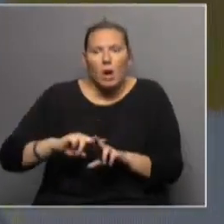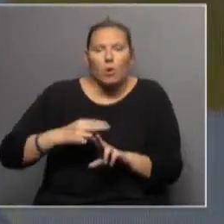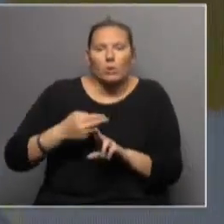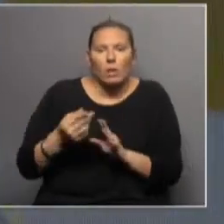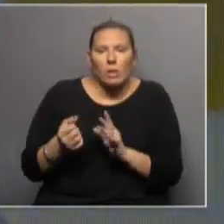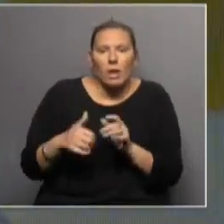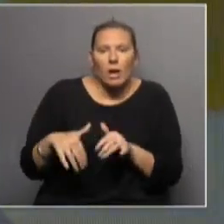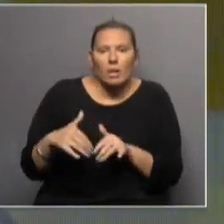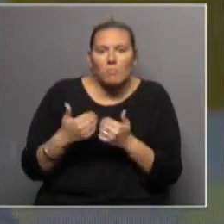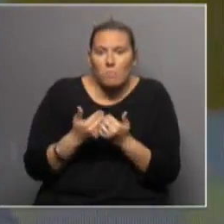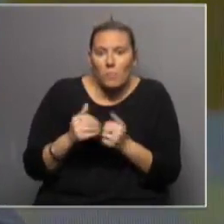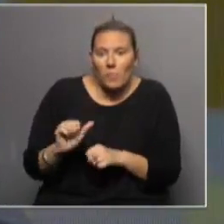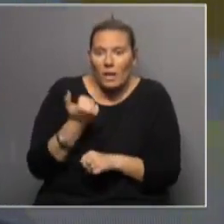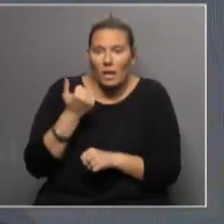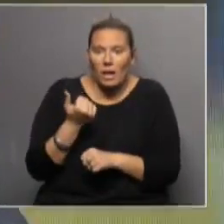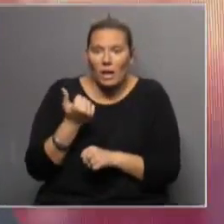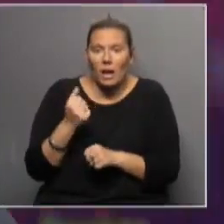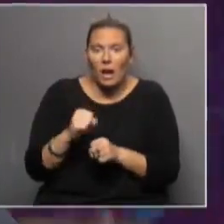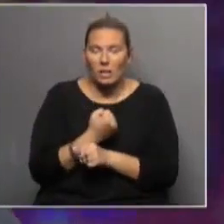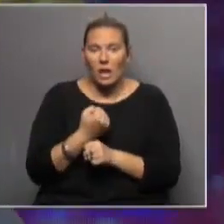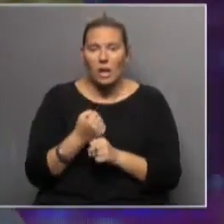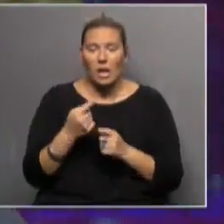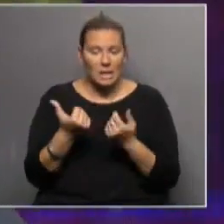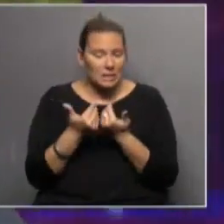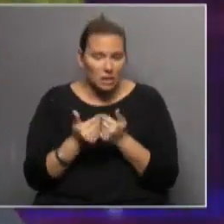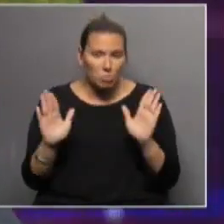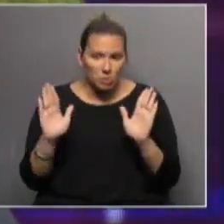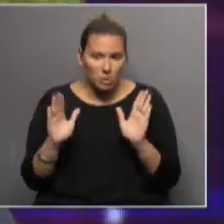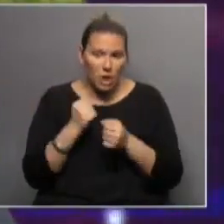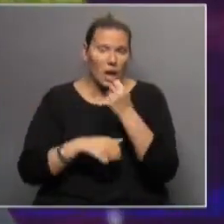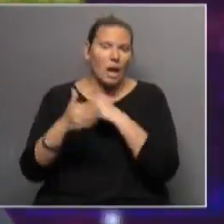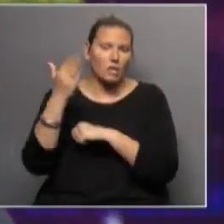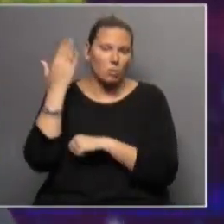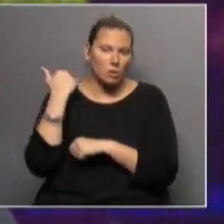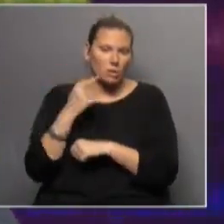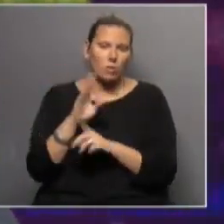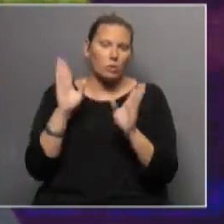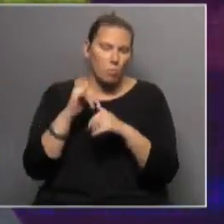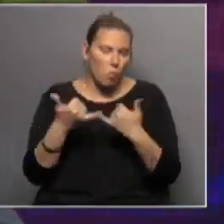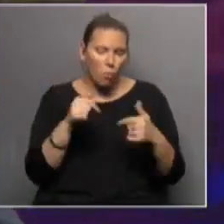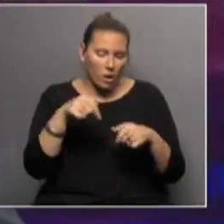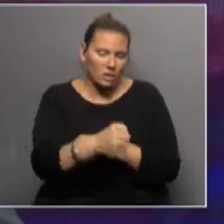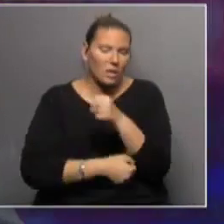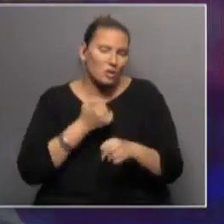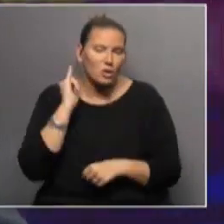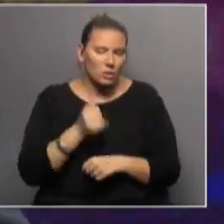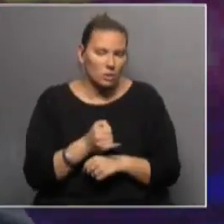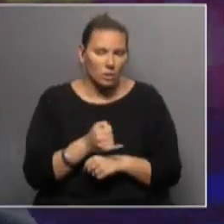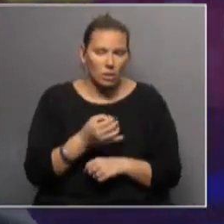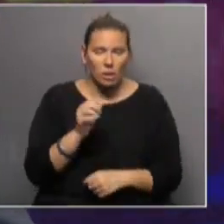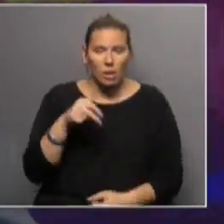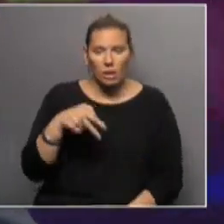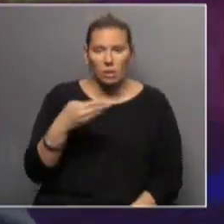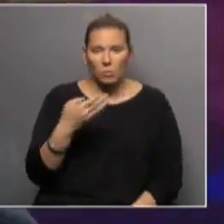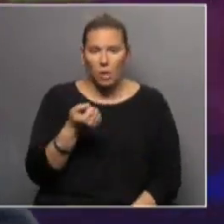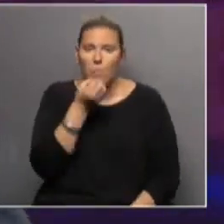contendientes. Recién empieza, ¿no? Es una temporada regular larga. El año pasado no se jugó la temporada regular completa, este año sí. Está bien la NBA, es el mejor